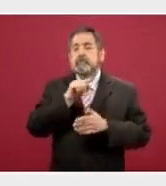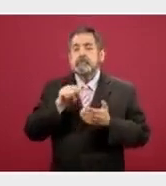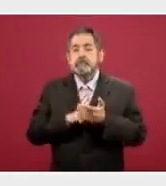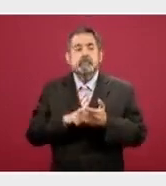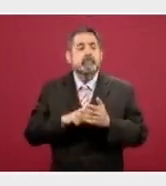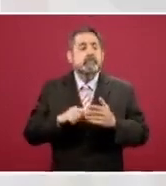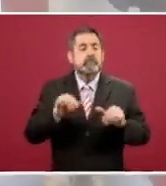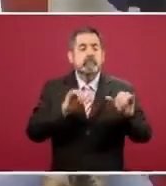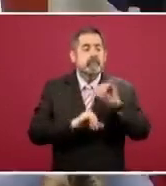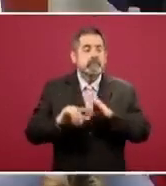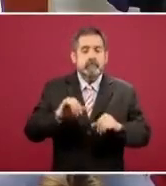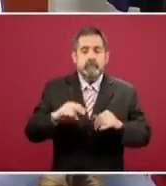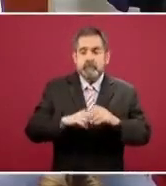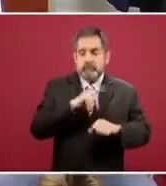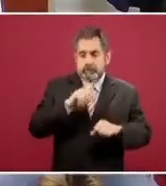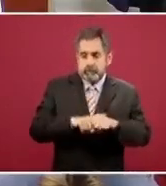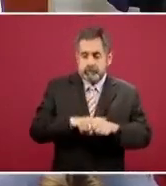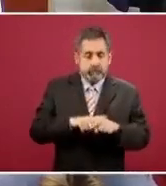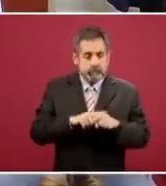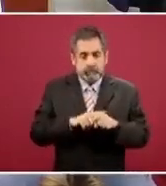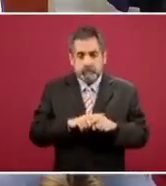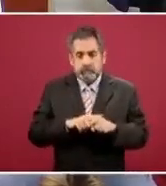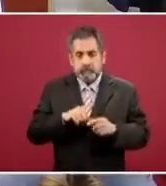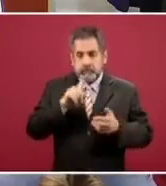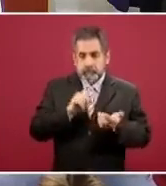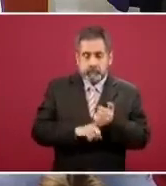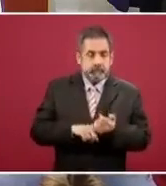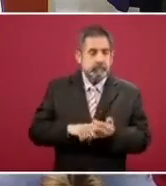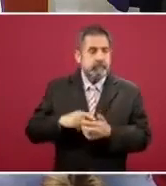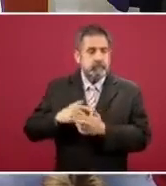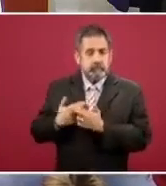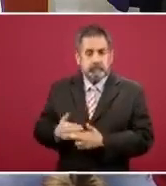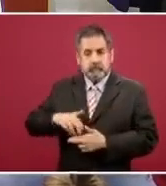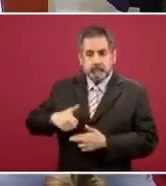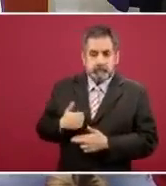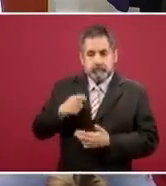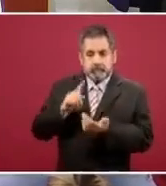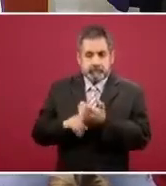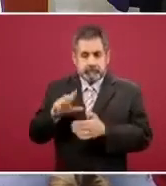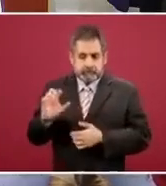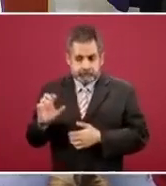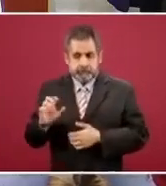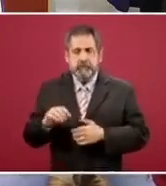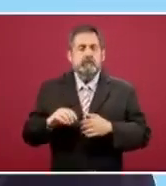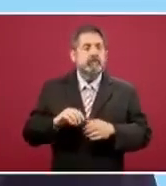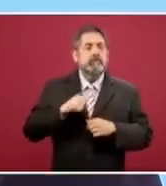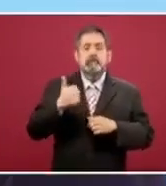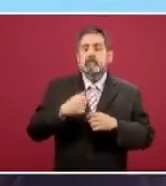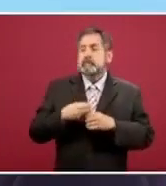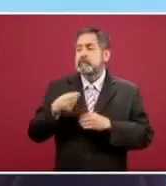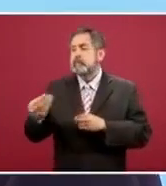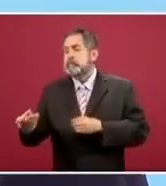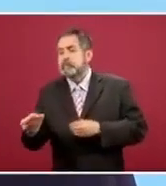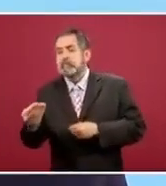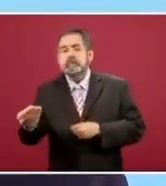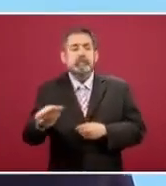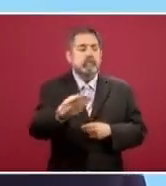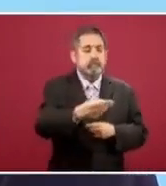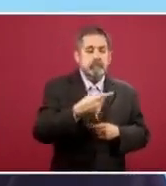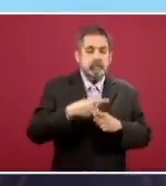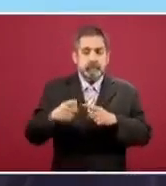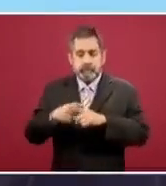Laboratorio Nacional, el INDRE, que reservamos 1,500 a nivel central, y todas las demás las desplazamos a los